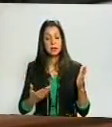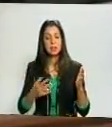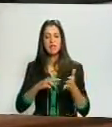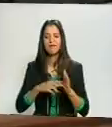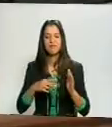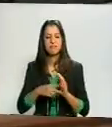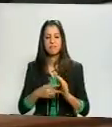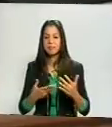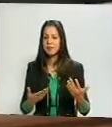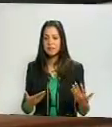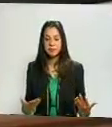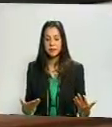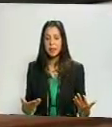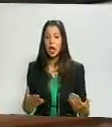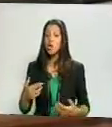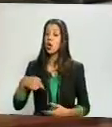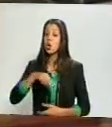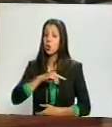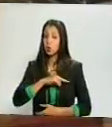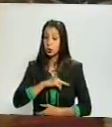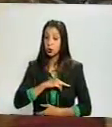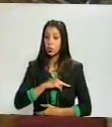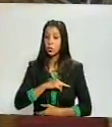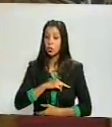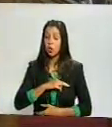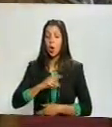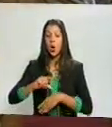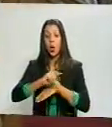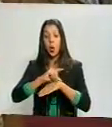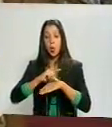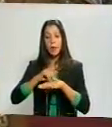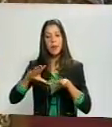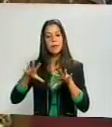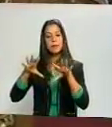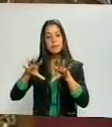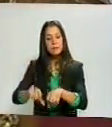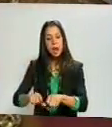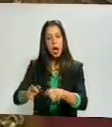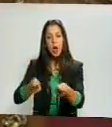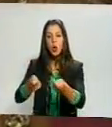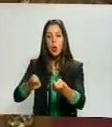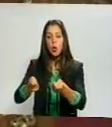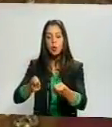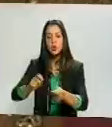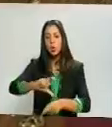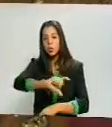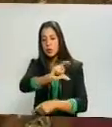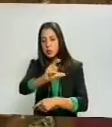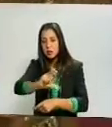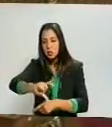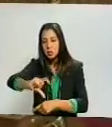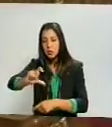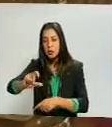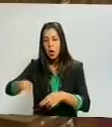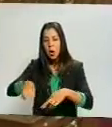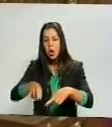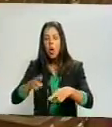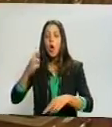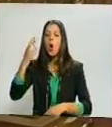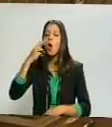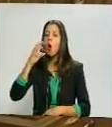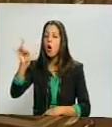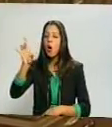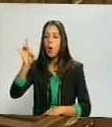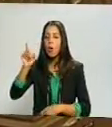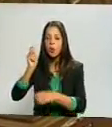proporcionar que nosotros podamos tomar control soberano y pleno del arco minero del Orinoco. Como